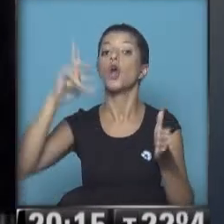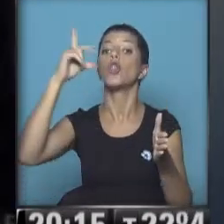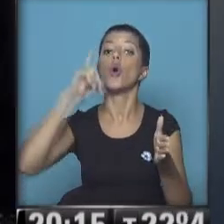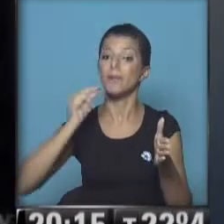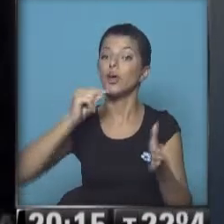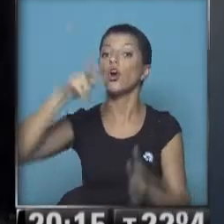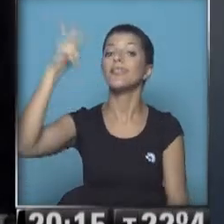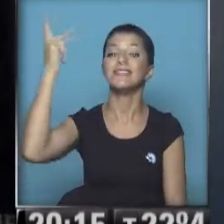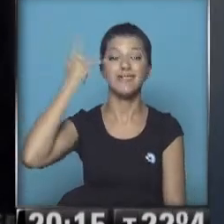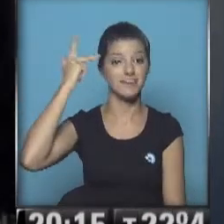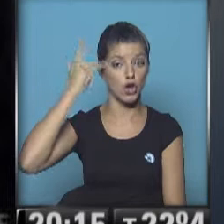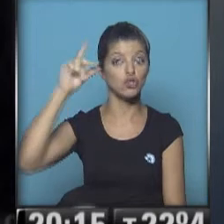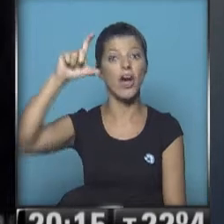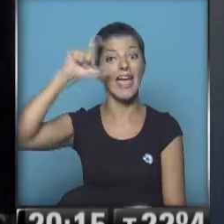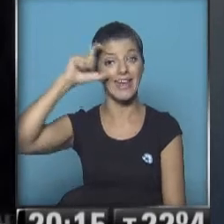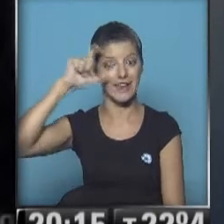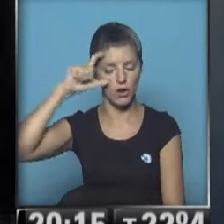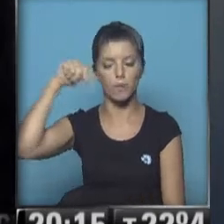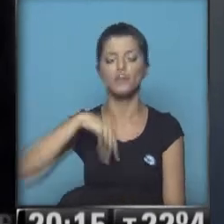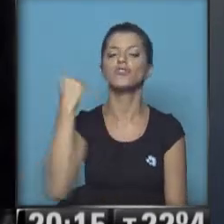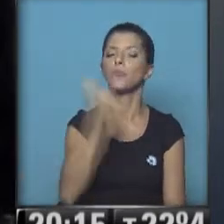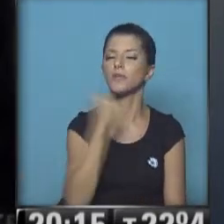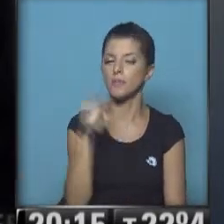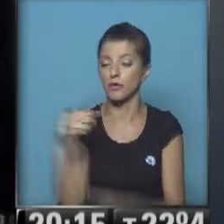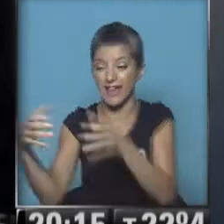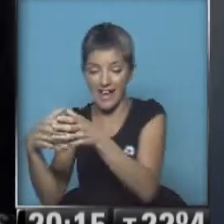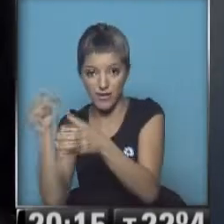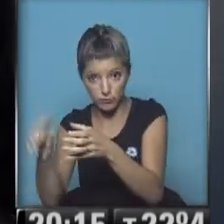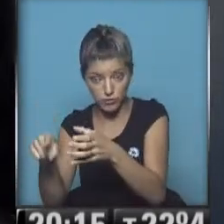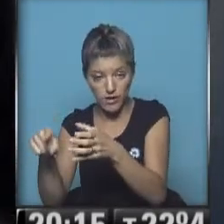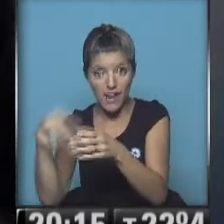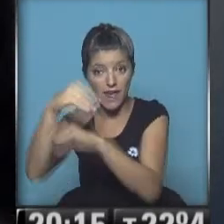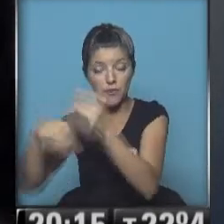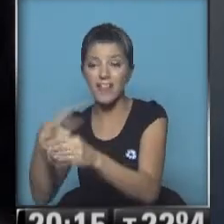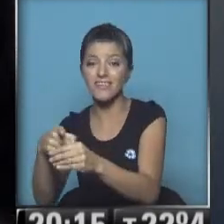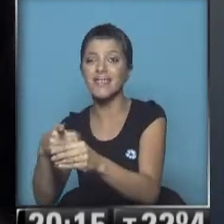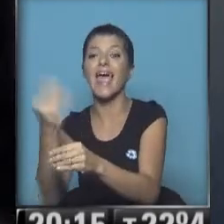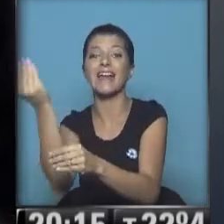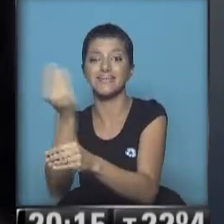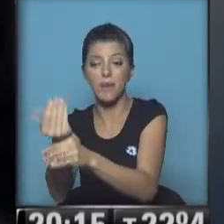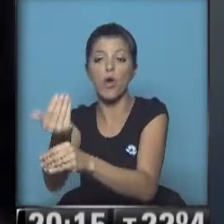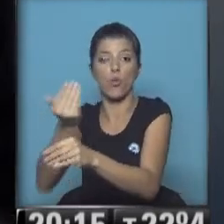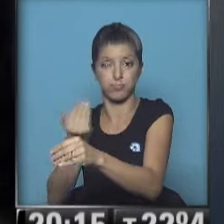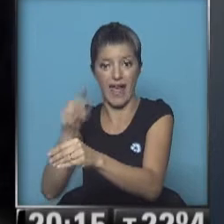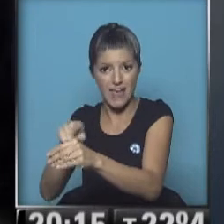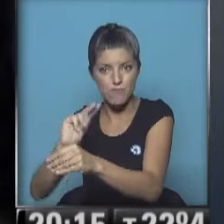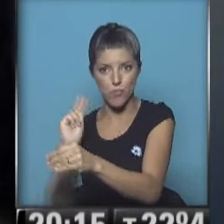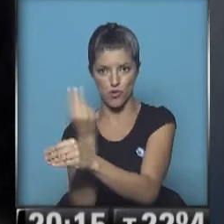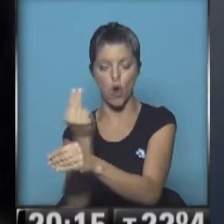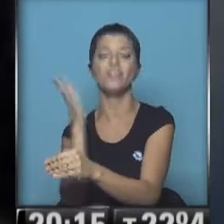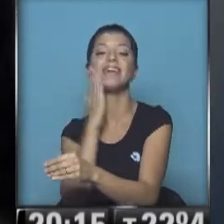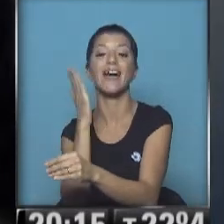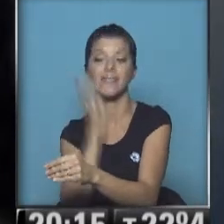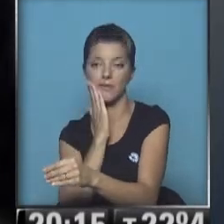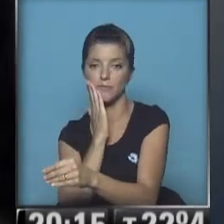por qué es importante esto porque el dictamen de minoría en cambio dice que murió el sábado anterior a la tarde